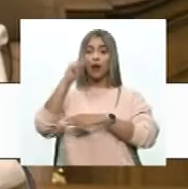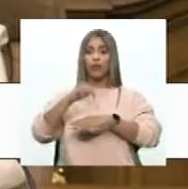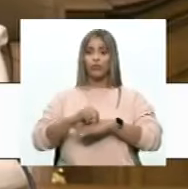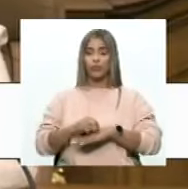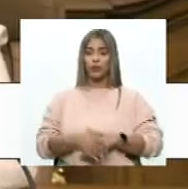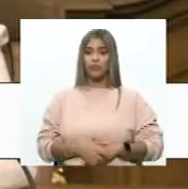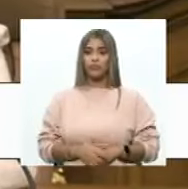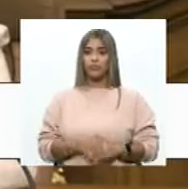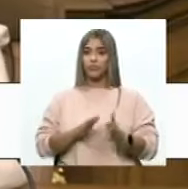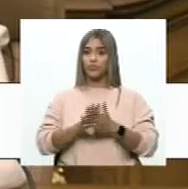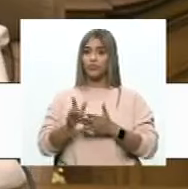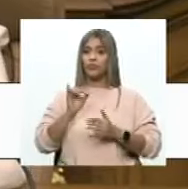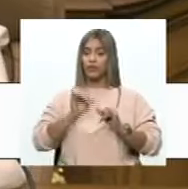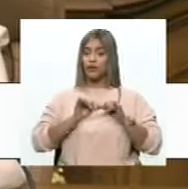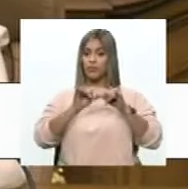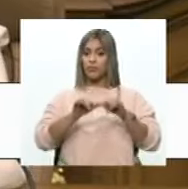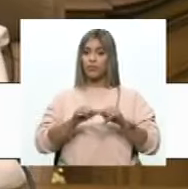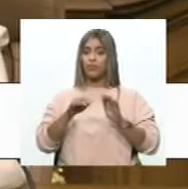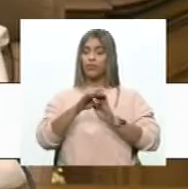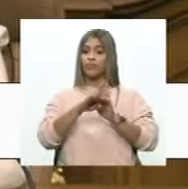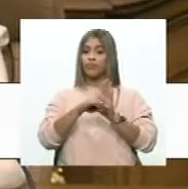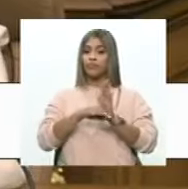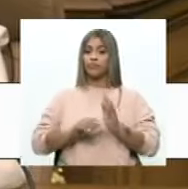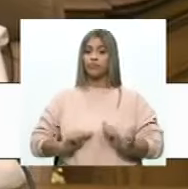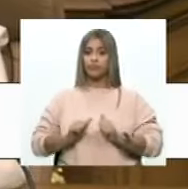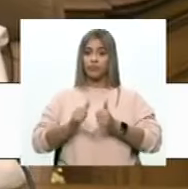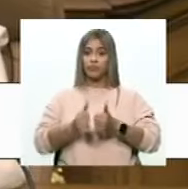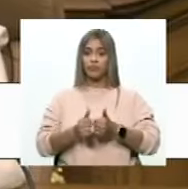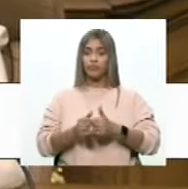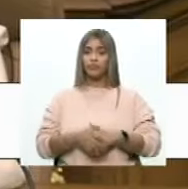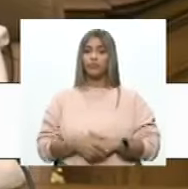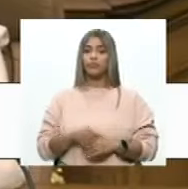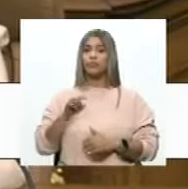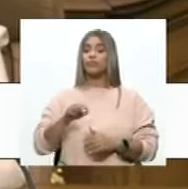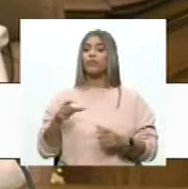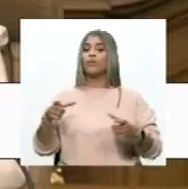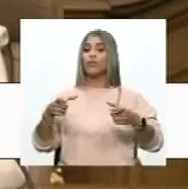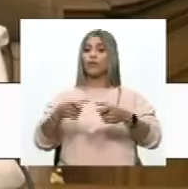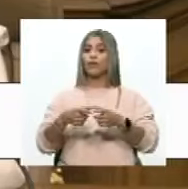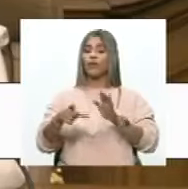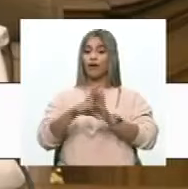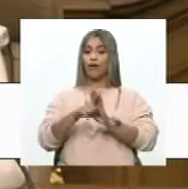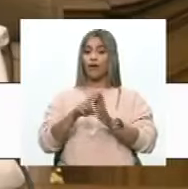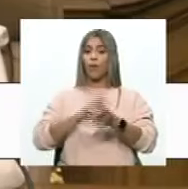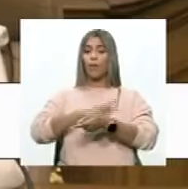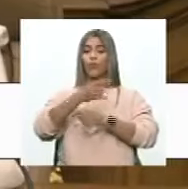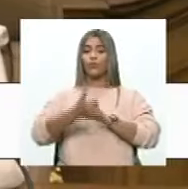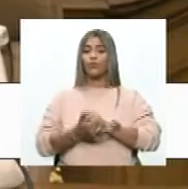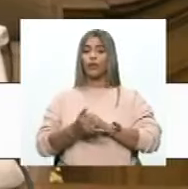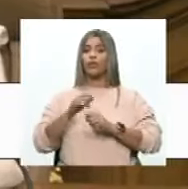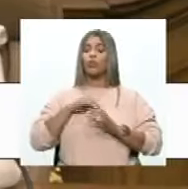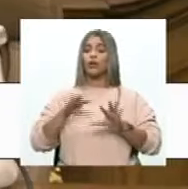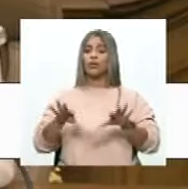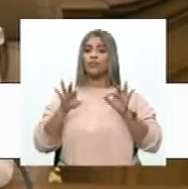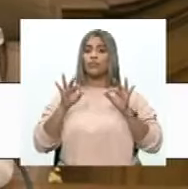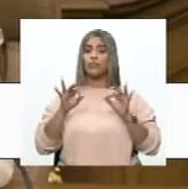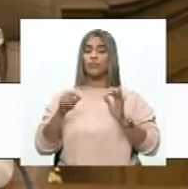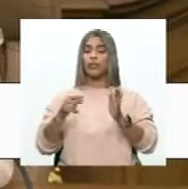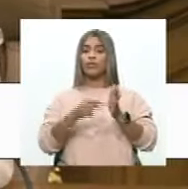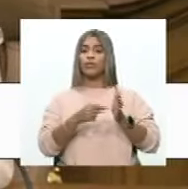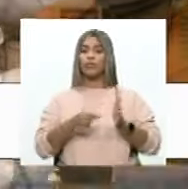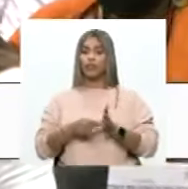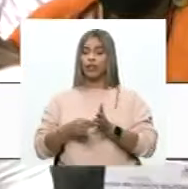Nacional, mediante la cual remite por iniciativa del Poder Ejecutivo el proyecto de ley especial de